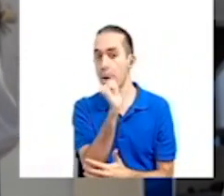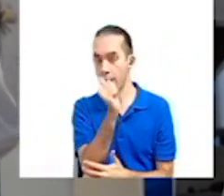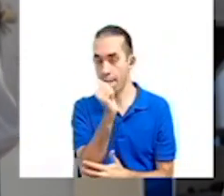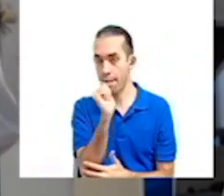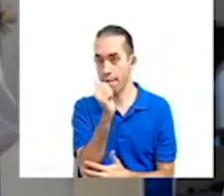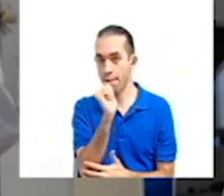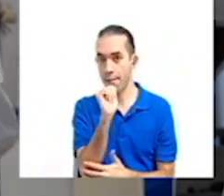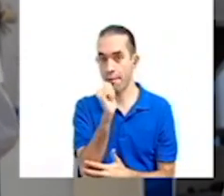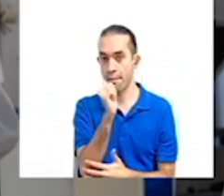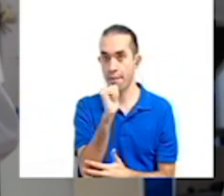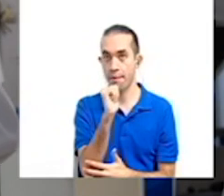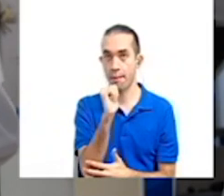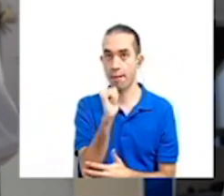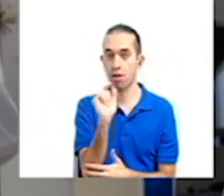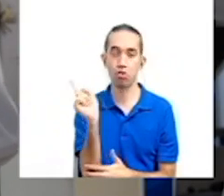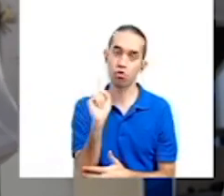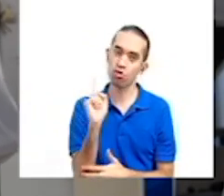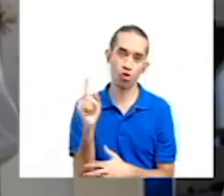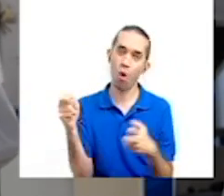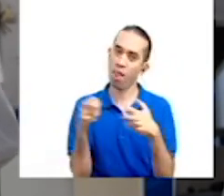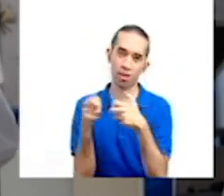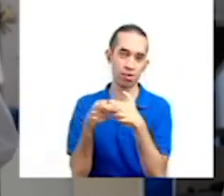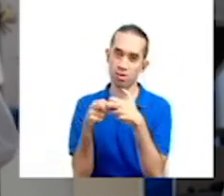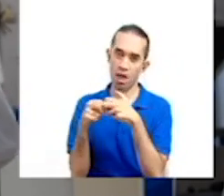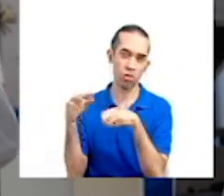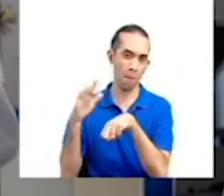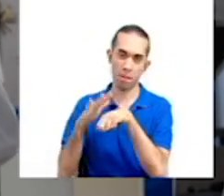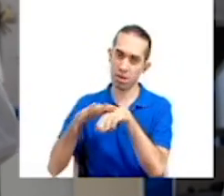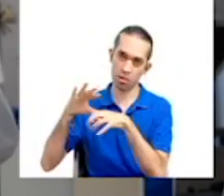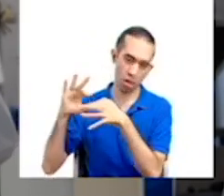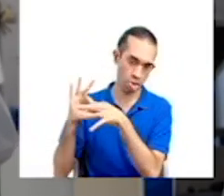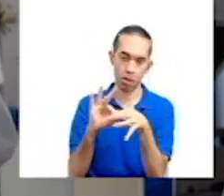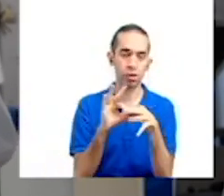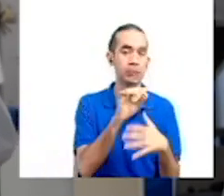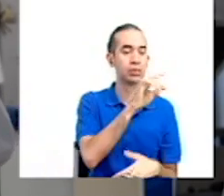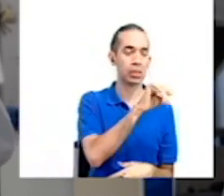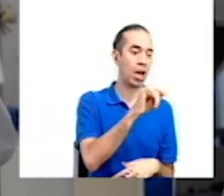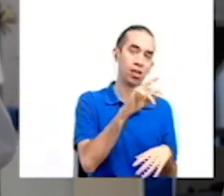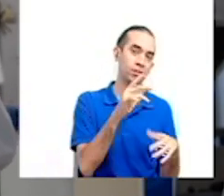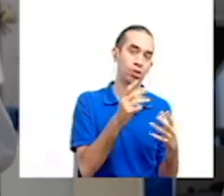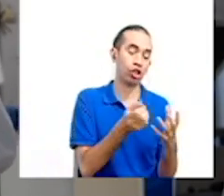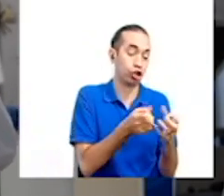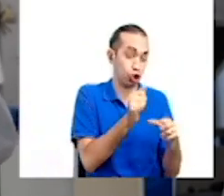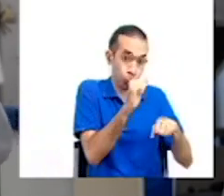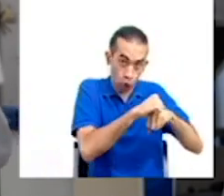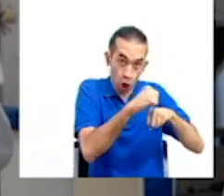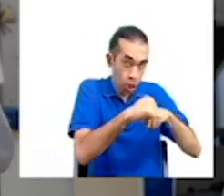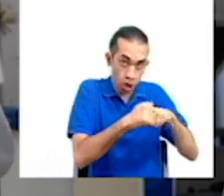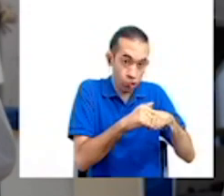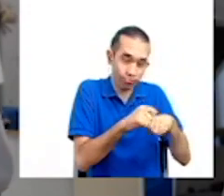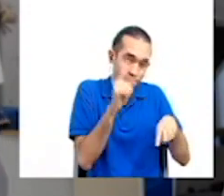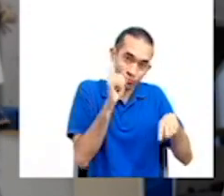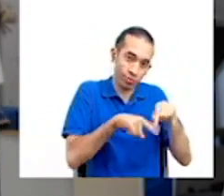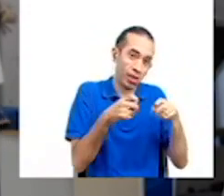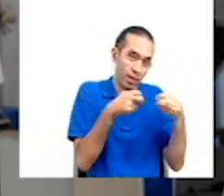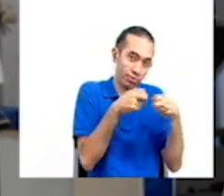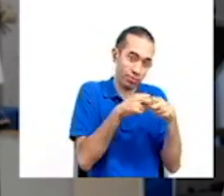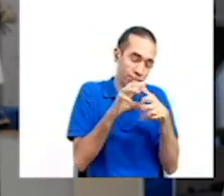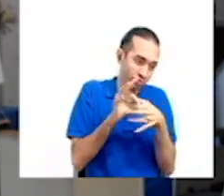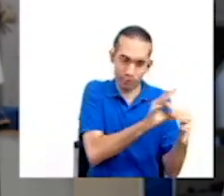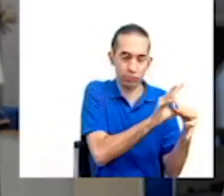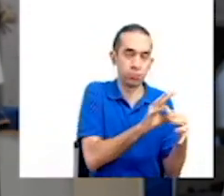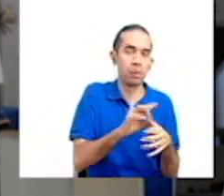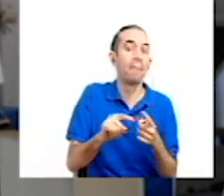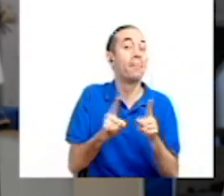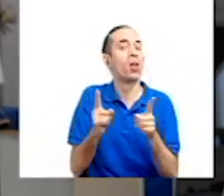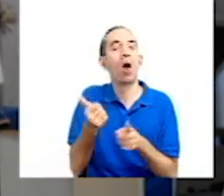el agua no es conductora. La sal no es conductora en estado sólido, pero sí suelta en agua. Entonces vamos a comprobar